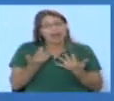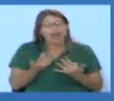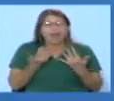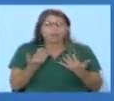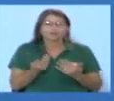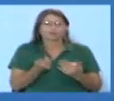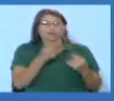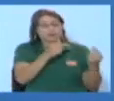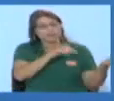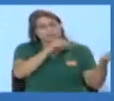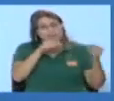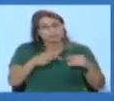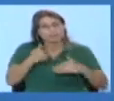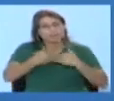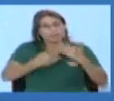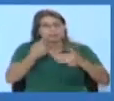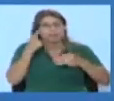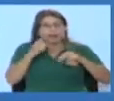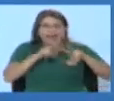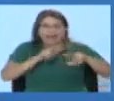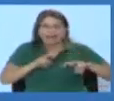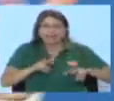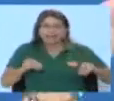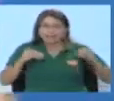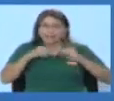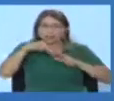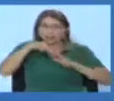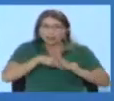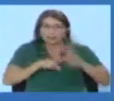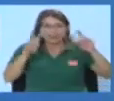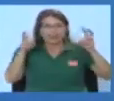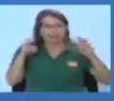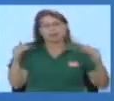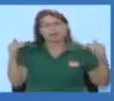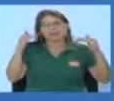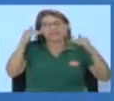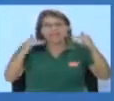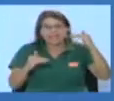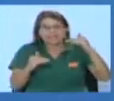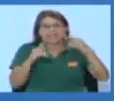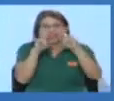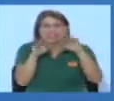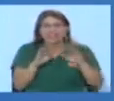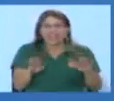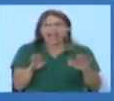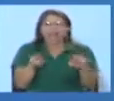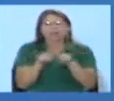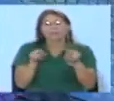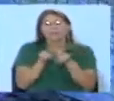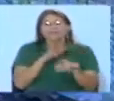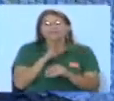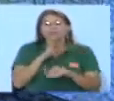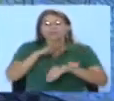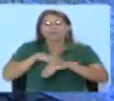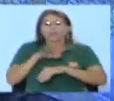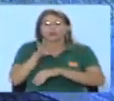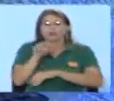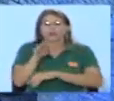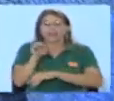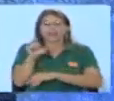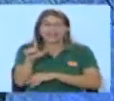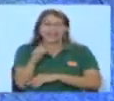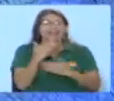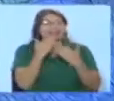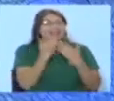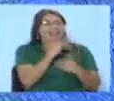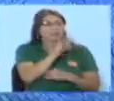su presencia para analizar temas, digamos, más a profundidad, como el tema de brecha digital, el tema de Fonatel. Muchas gracias, don Juan Manuel, y muchas gracias, don